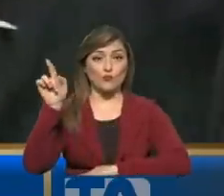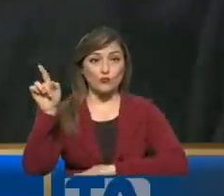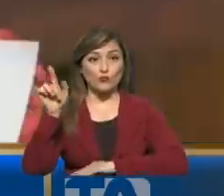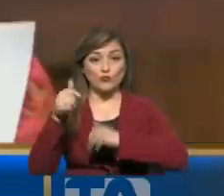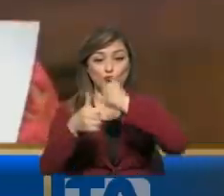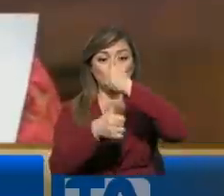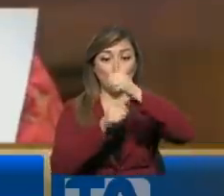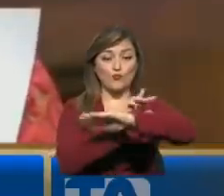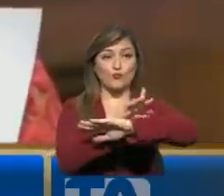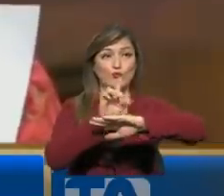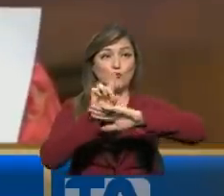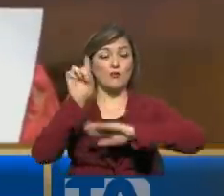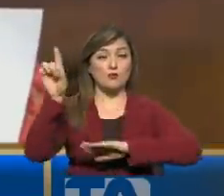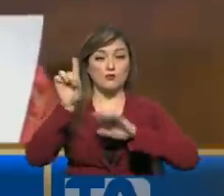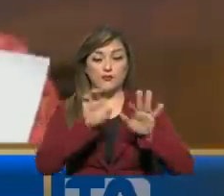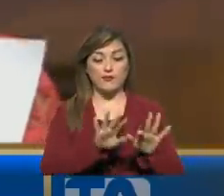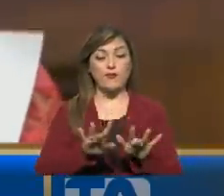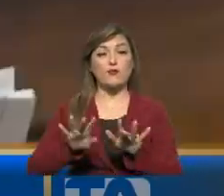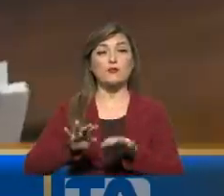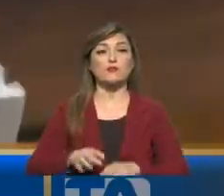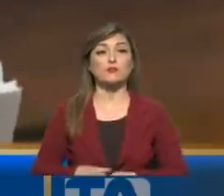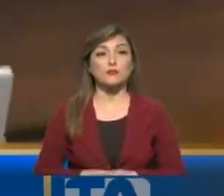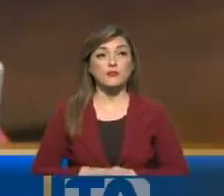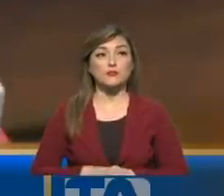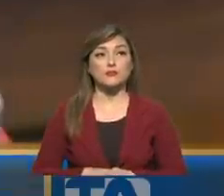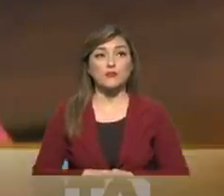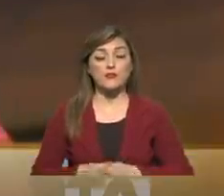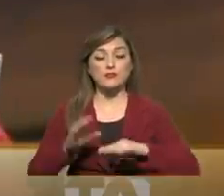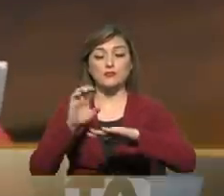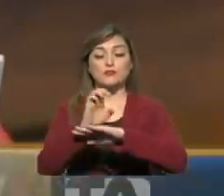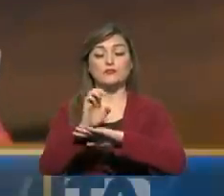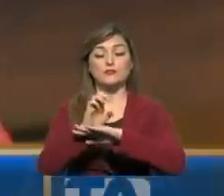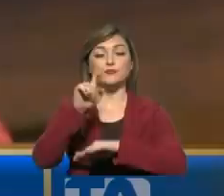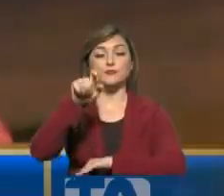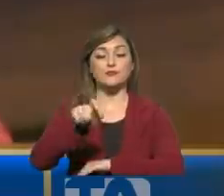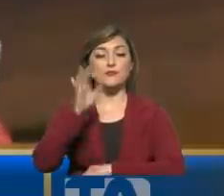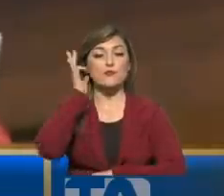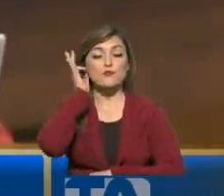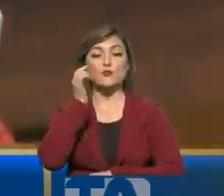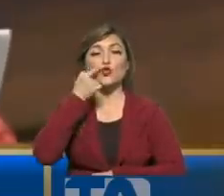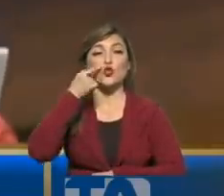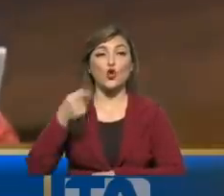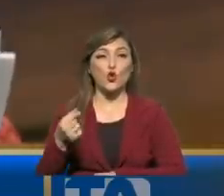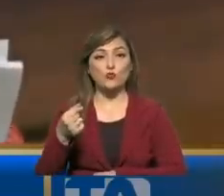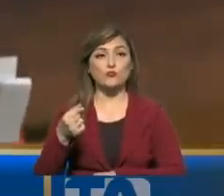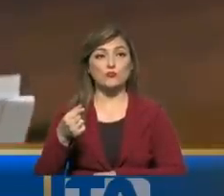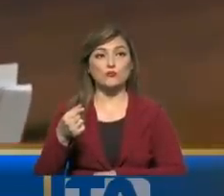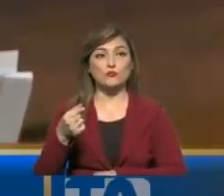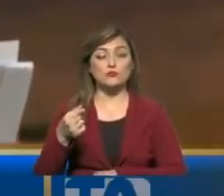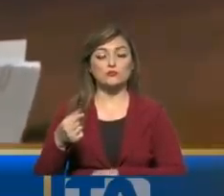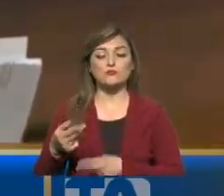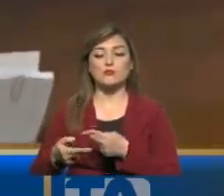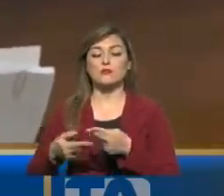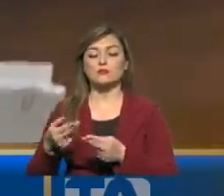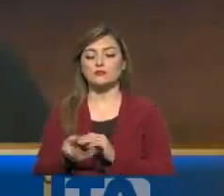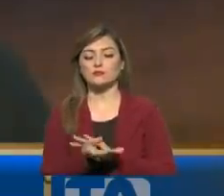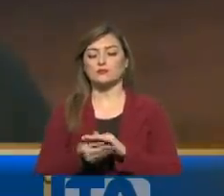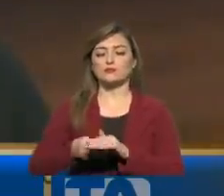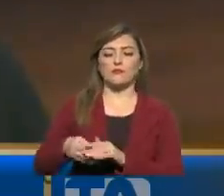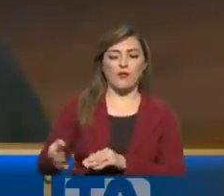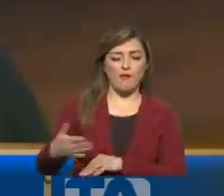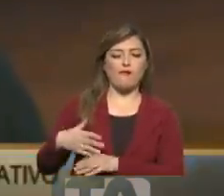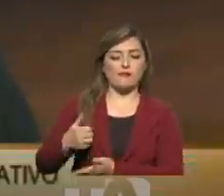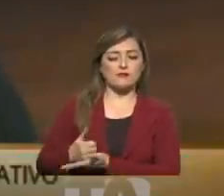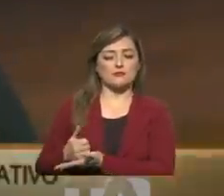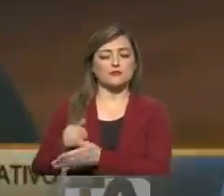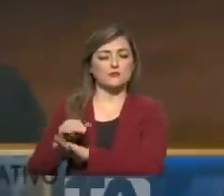como subdirector y Vilma Andrade como secretaria. El Ecuador demanda mujeres y hombres que no se vendan ni se compren.